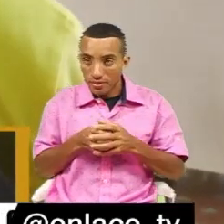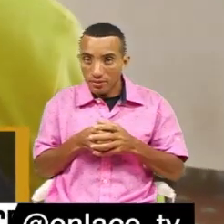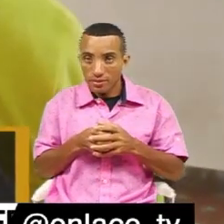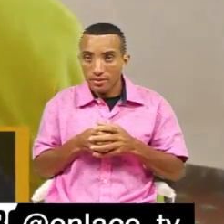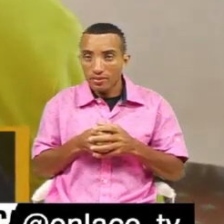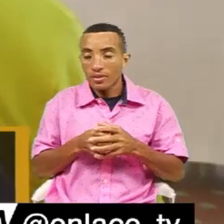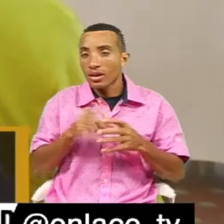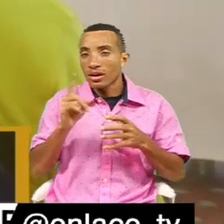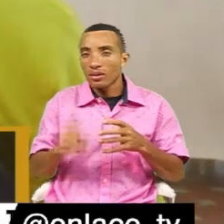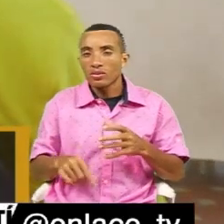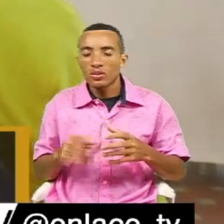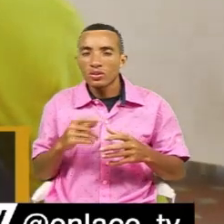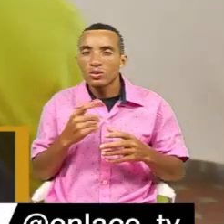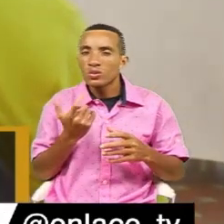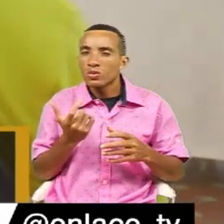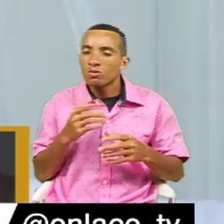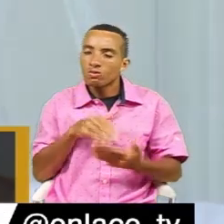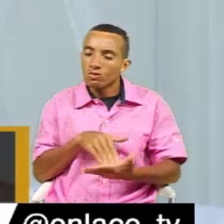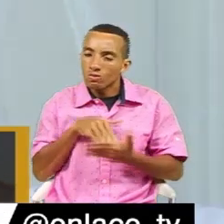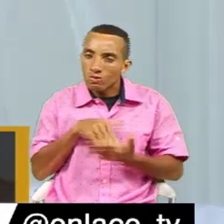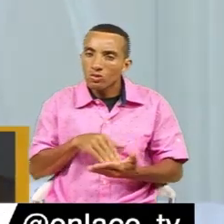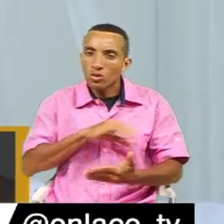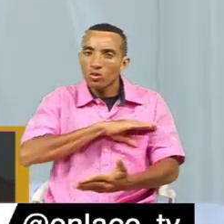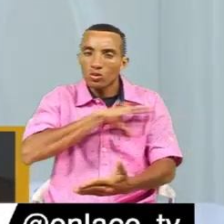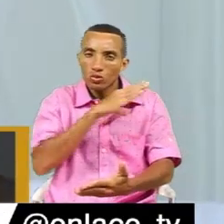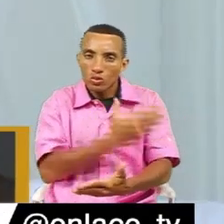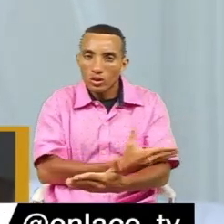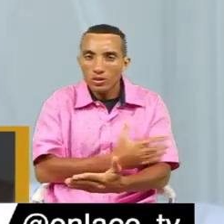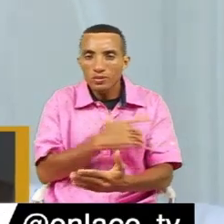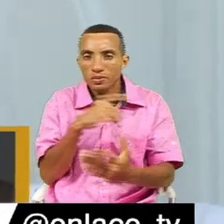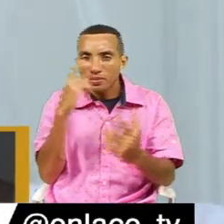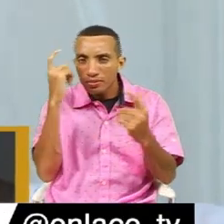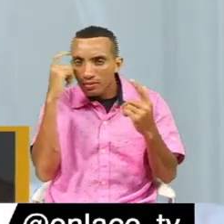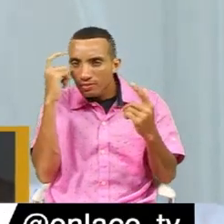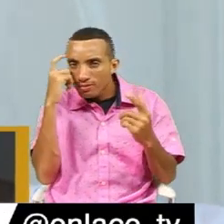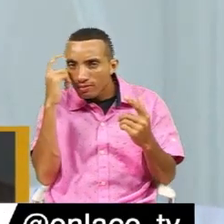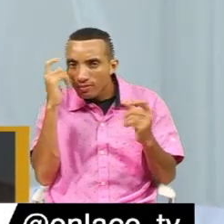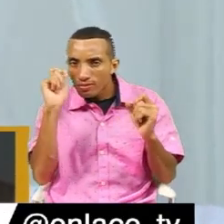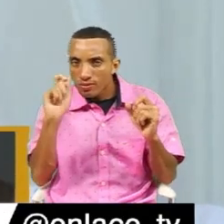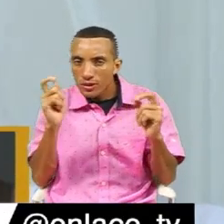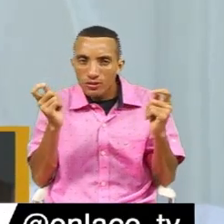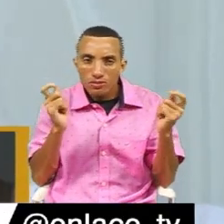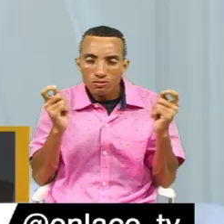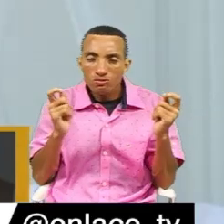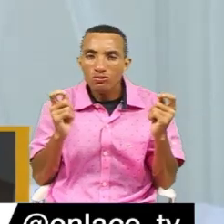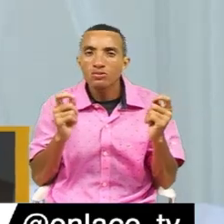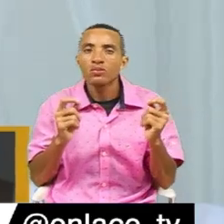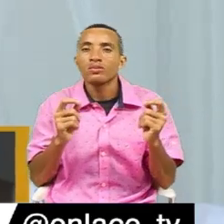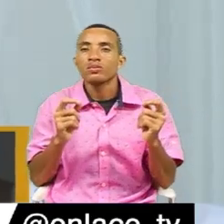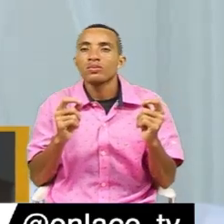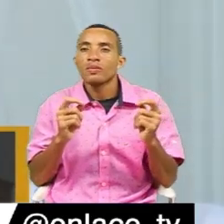fue lo suficientemente fuerte, lo suficientemente sabia, lo suficientemente